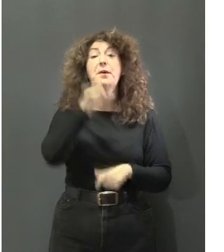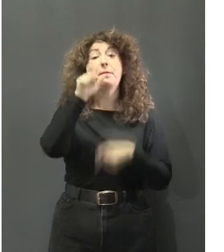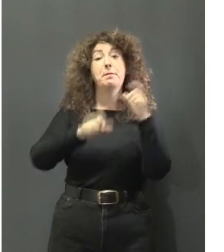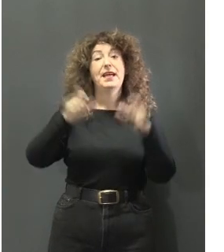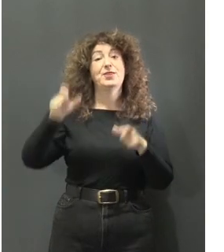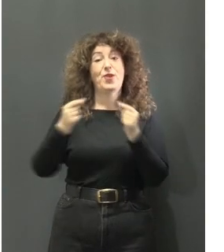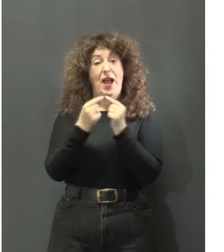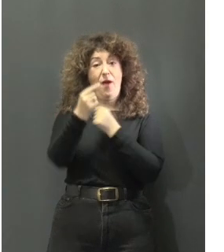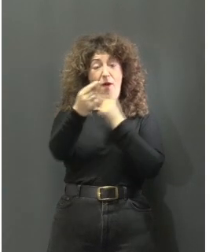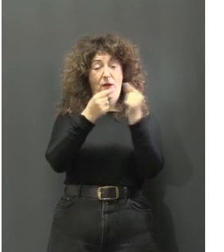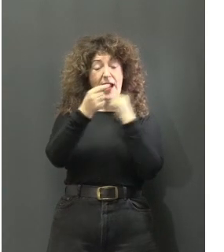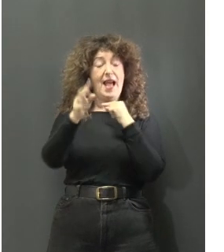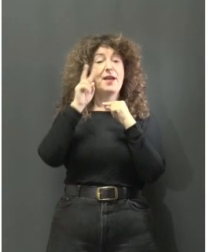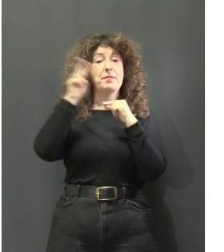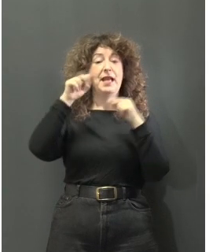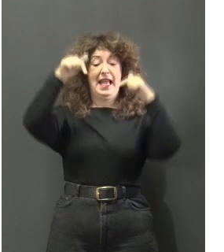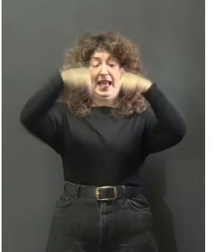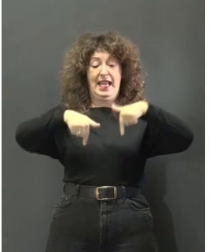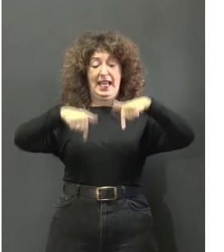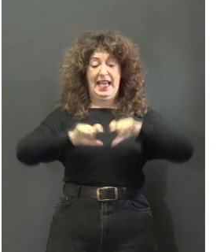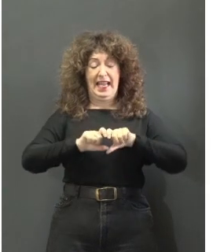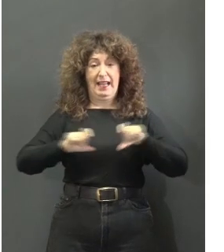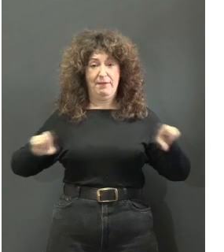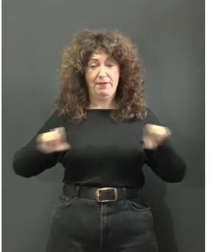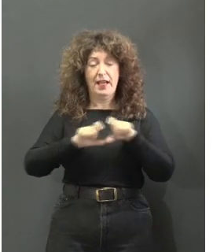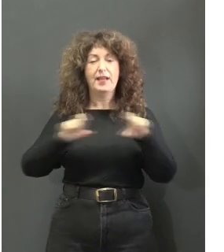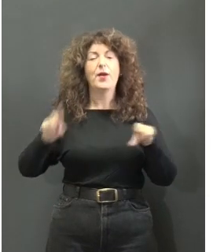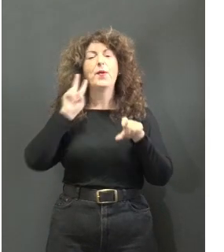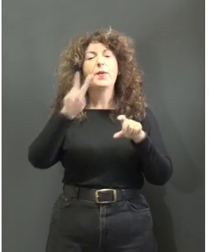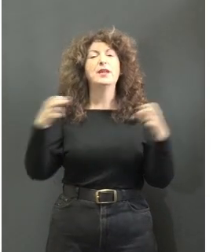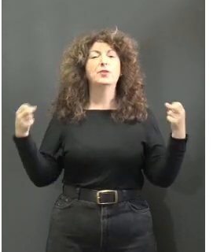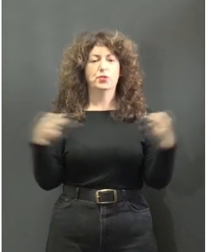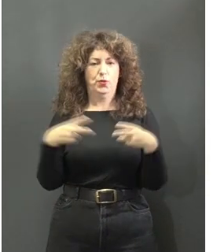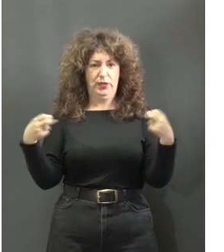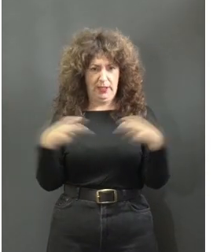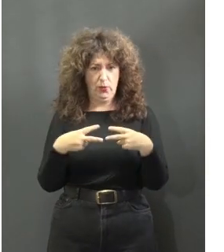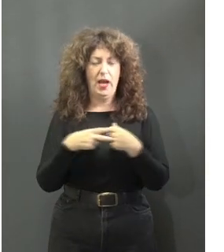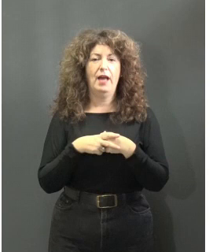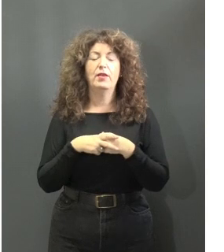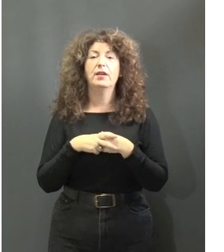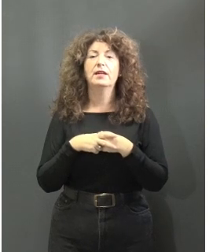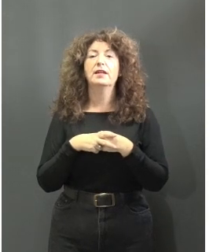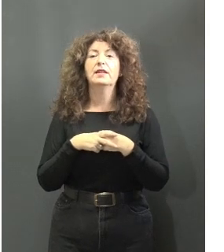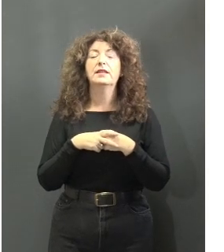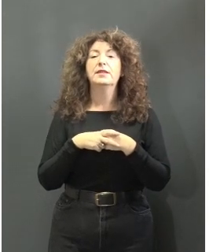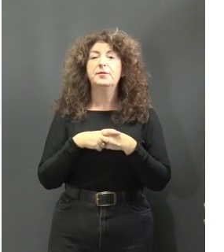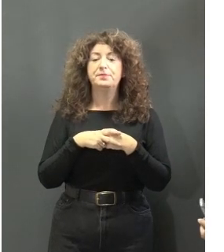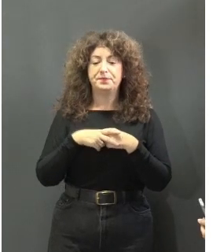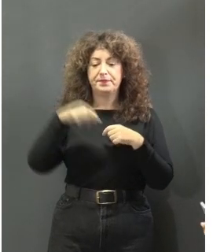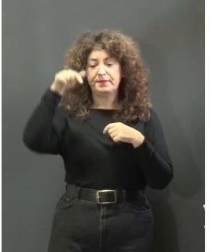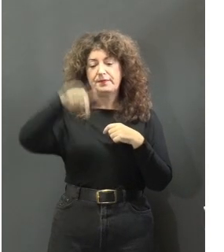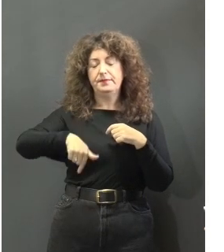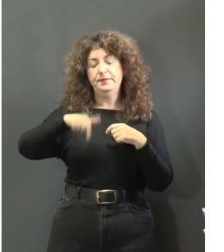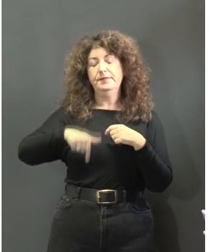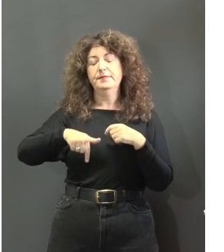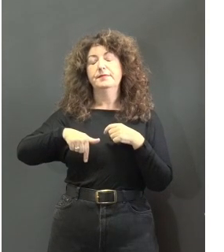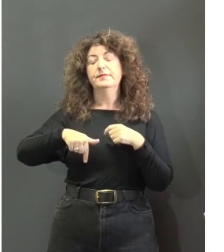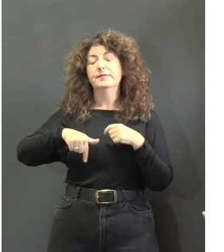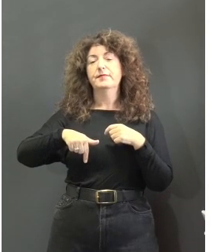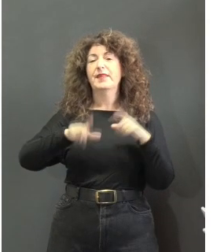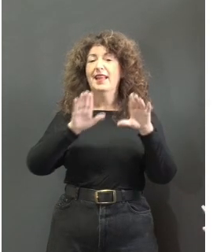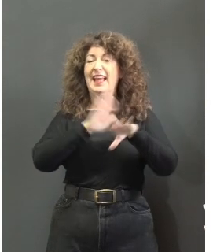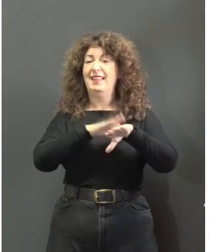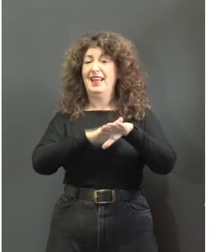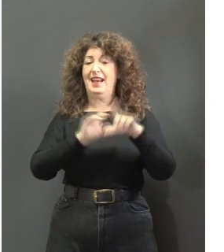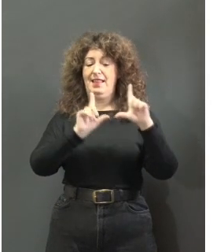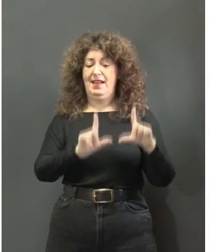en la parte inferior de la pantalla encontrarán el subtitulado. En la esquina inferior izquierda